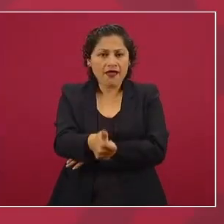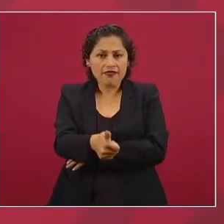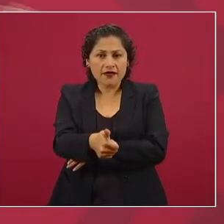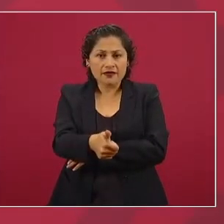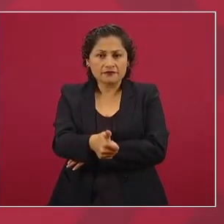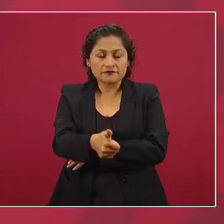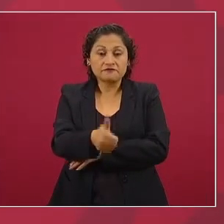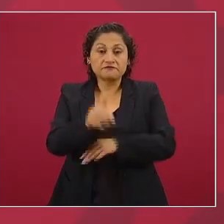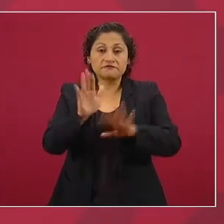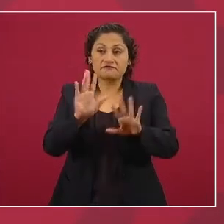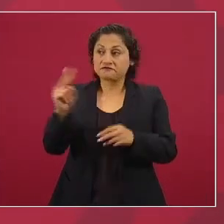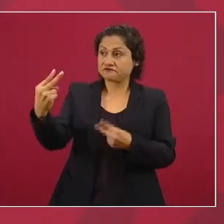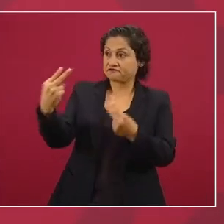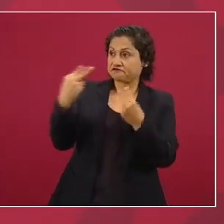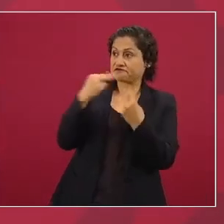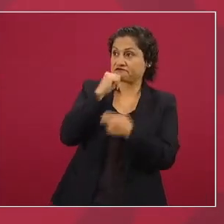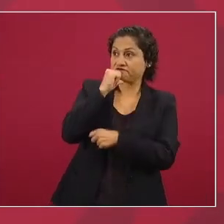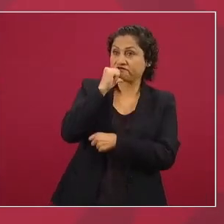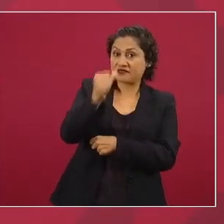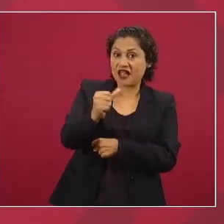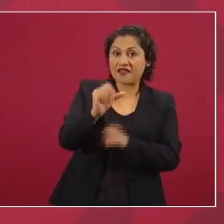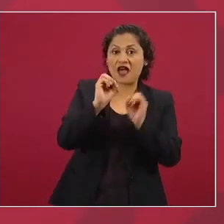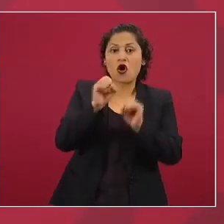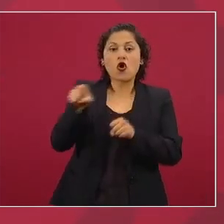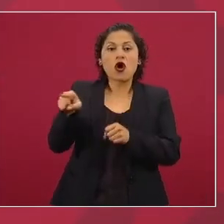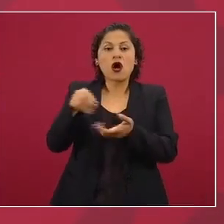O no existíamos o eran campañas